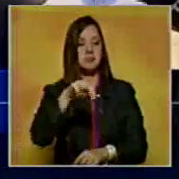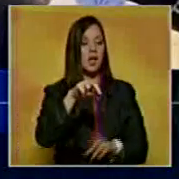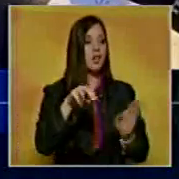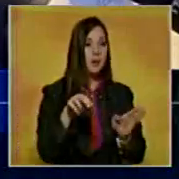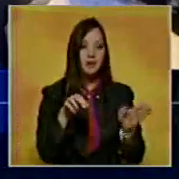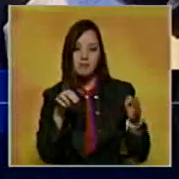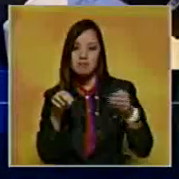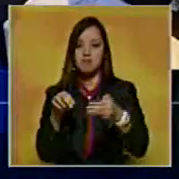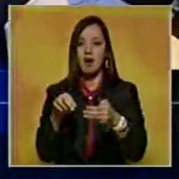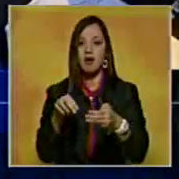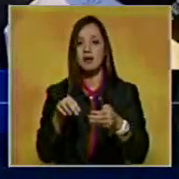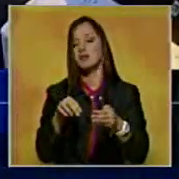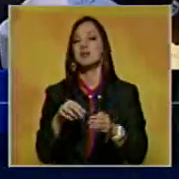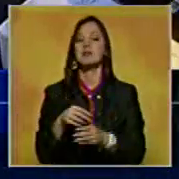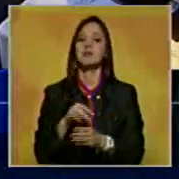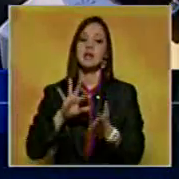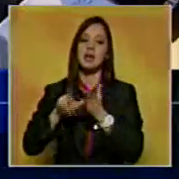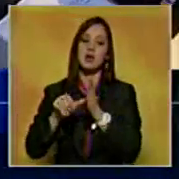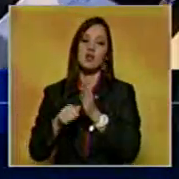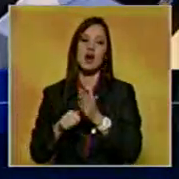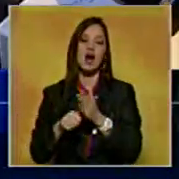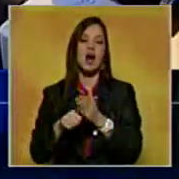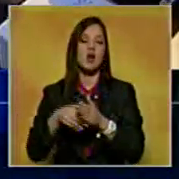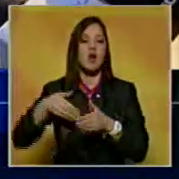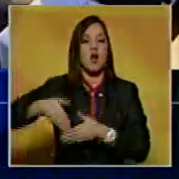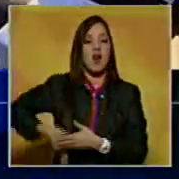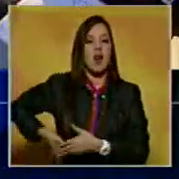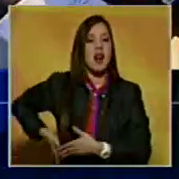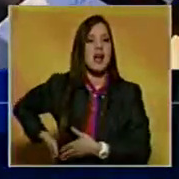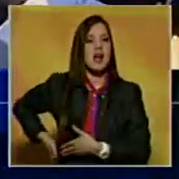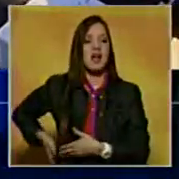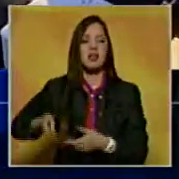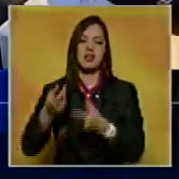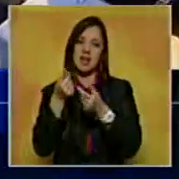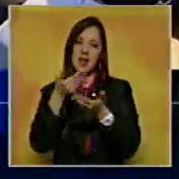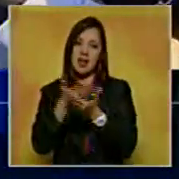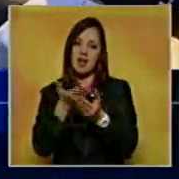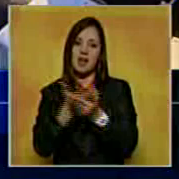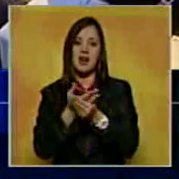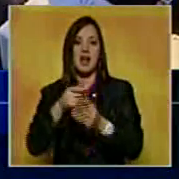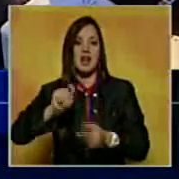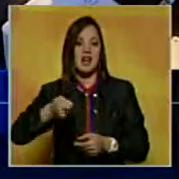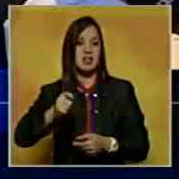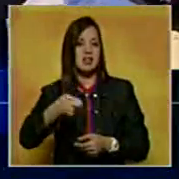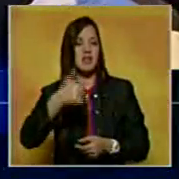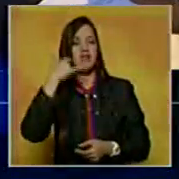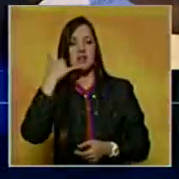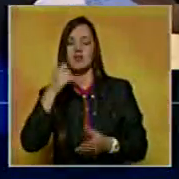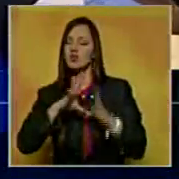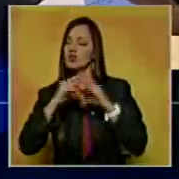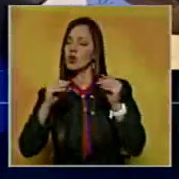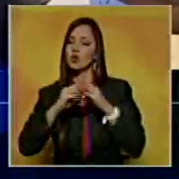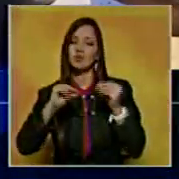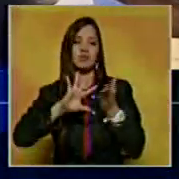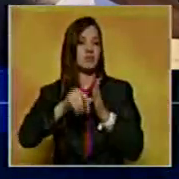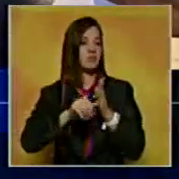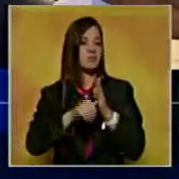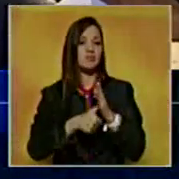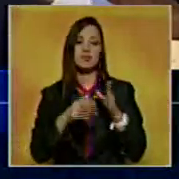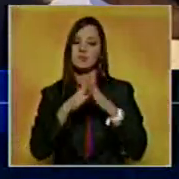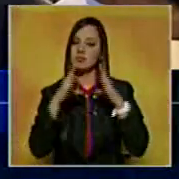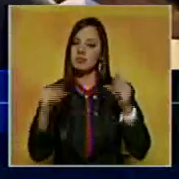que ellos llegaron. Le quitaron su pertenencia, la cartera, las llaves, el teléfono, todo, todo, el dinero,